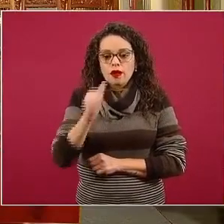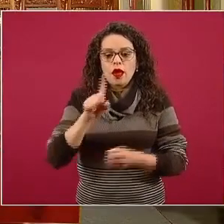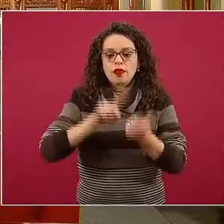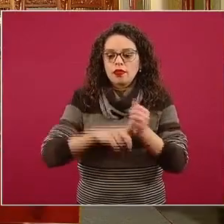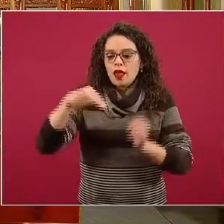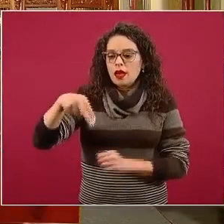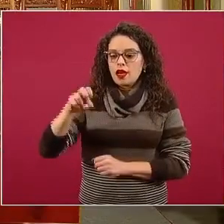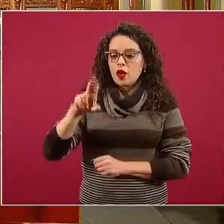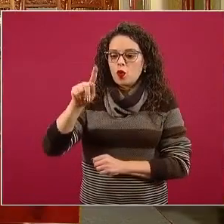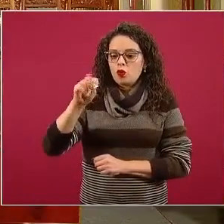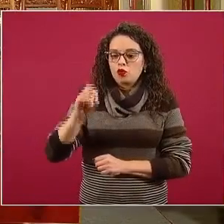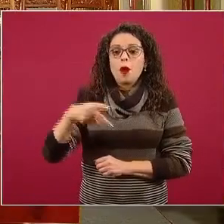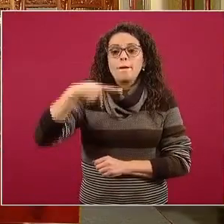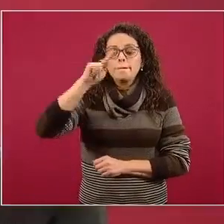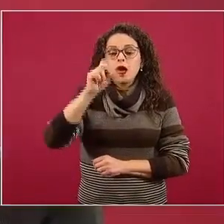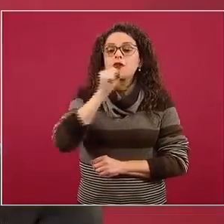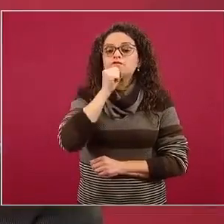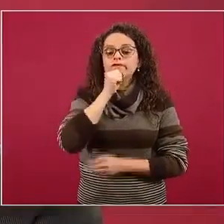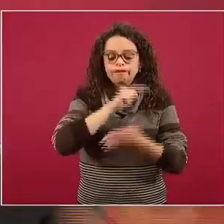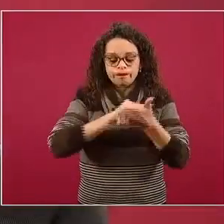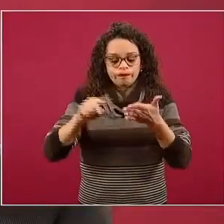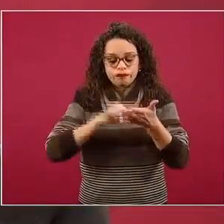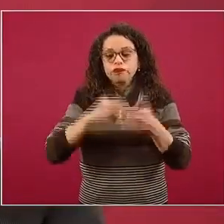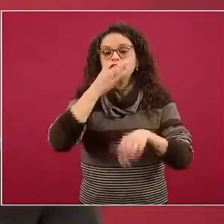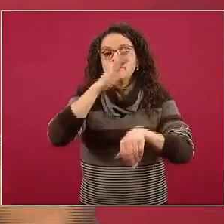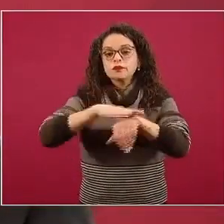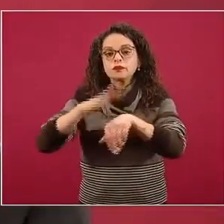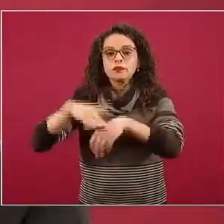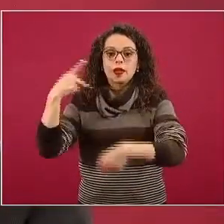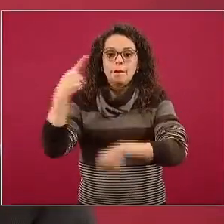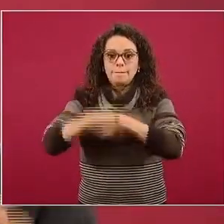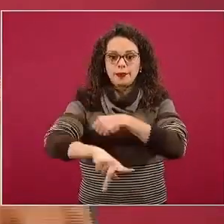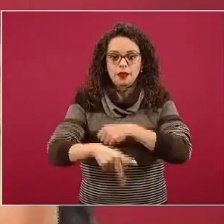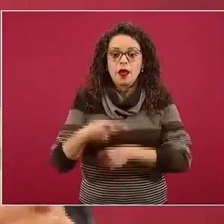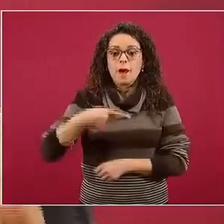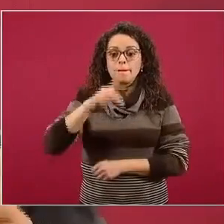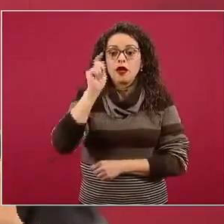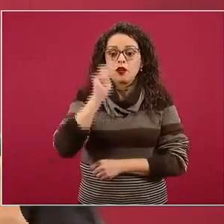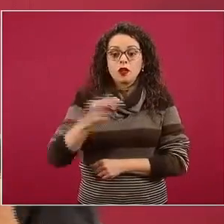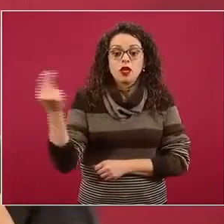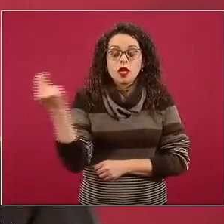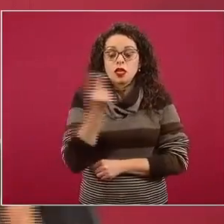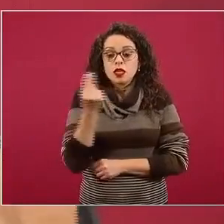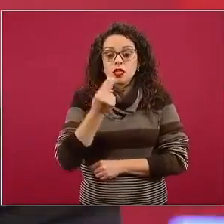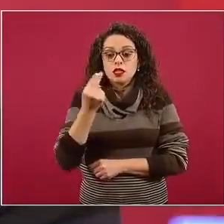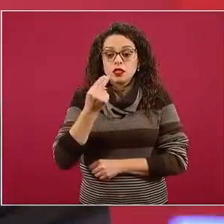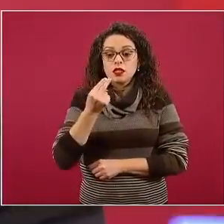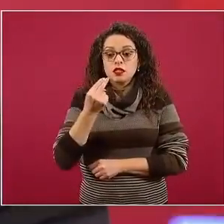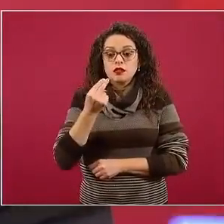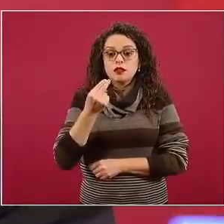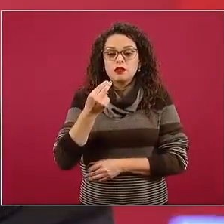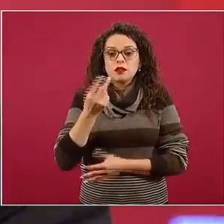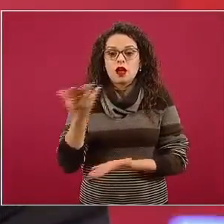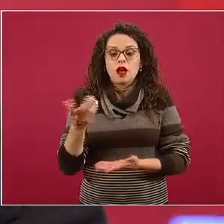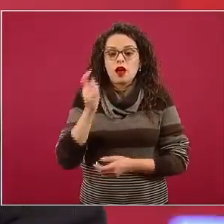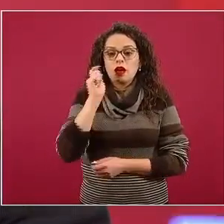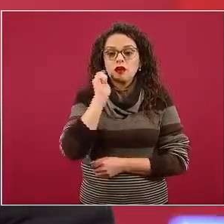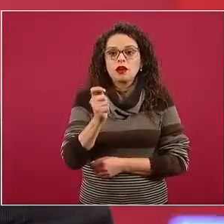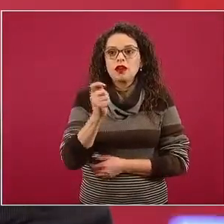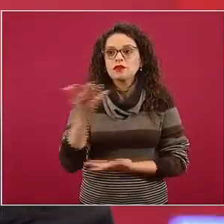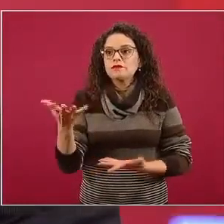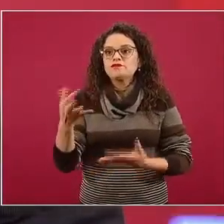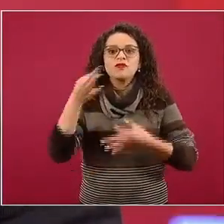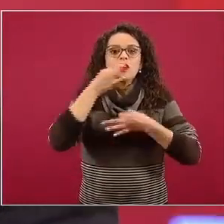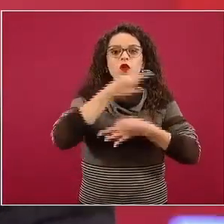con las advertencias de los pictogramas. Pero lo que hay que retirar es la publicidad. Las cajetillas en sí mismas son publicidad que de